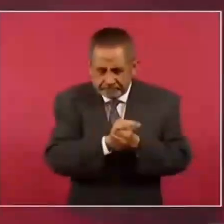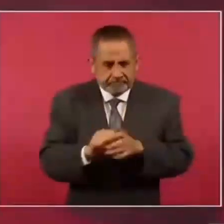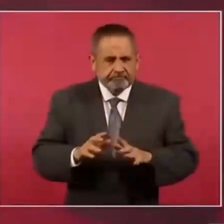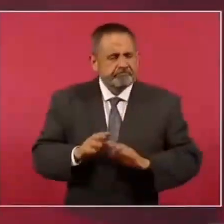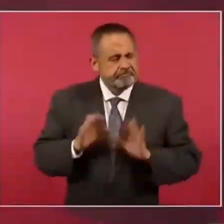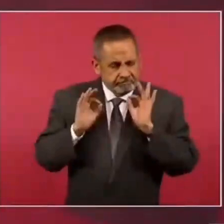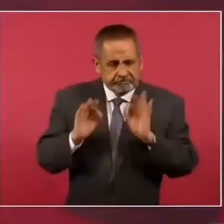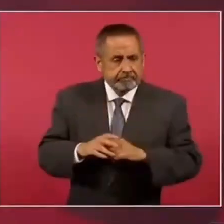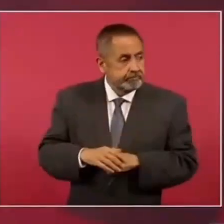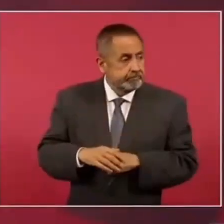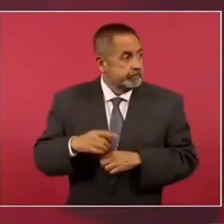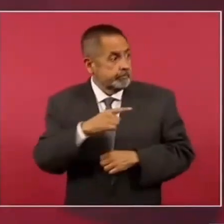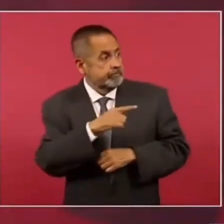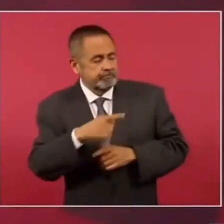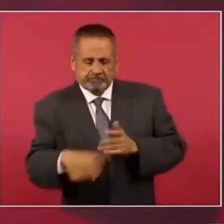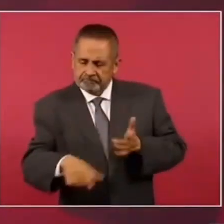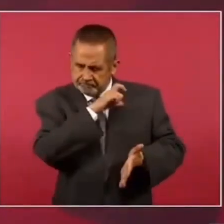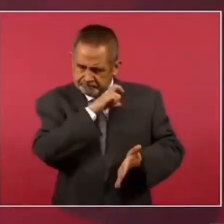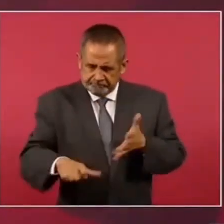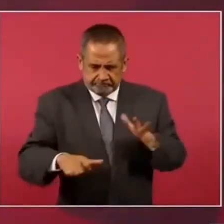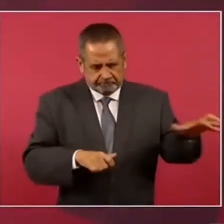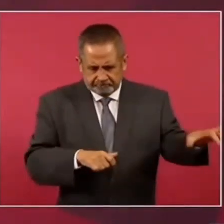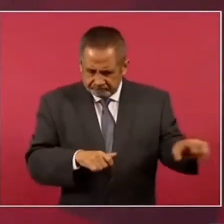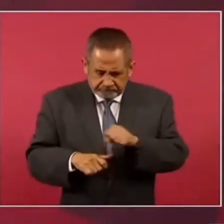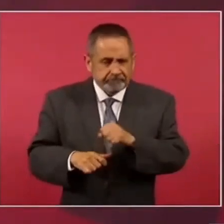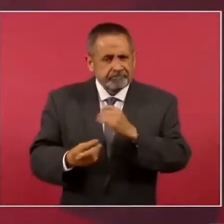Compramos una nueva refinería,